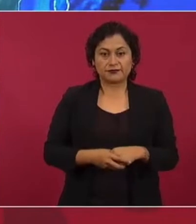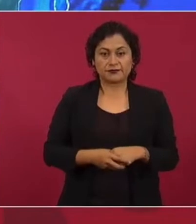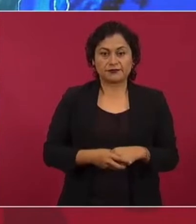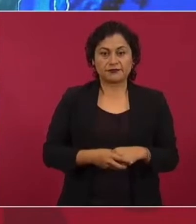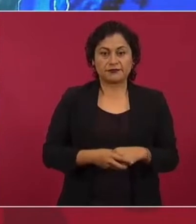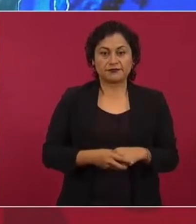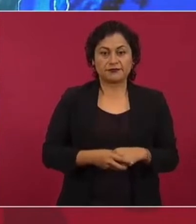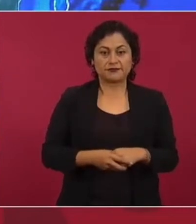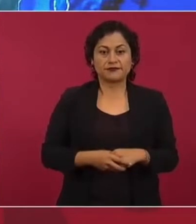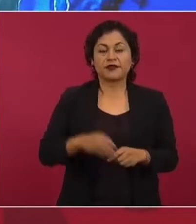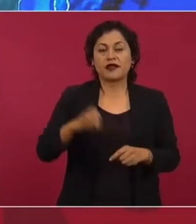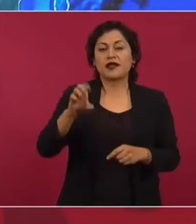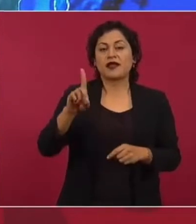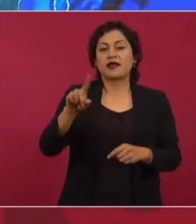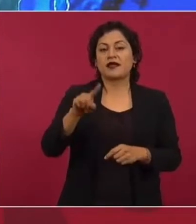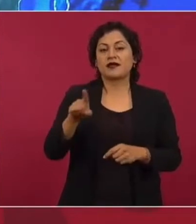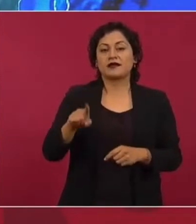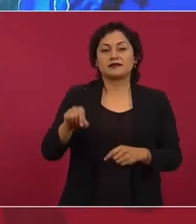Edna,